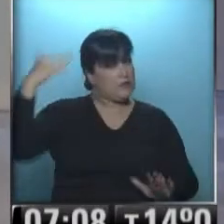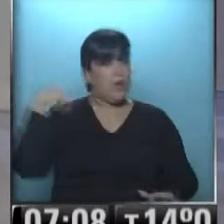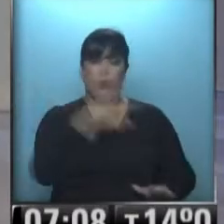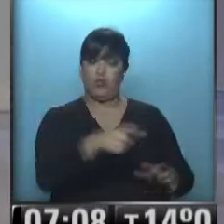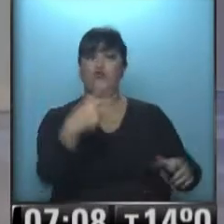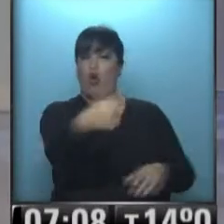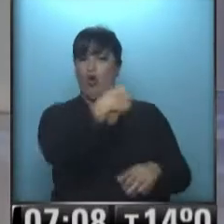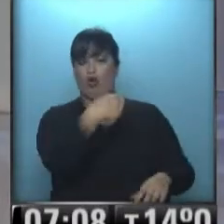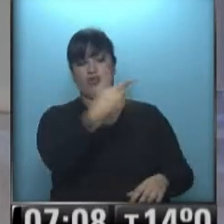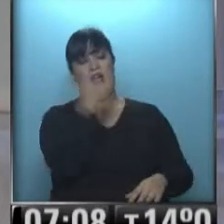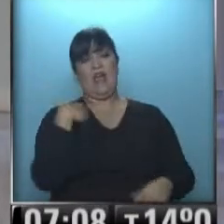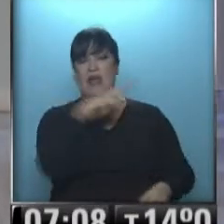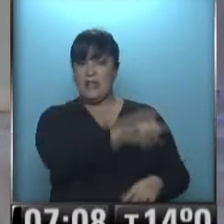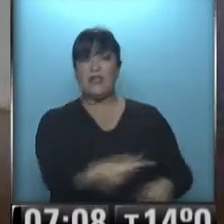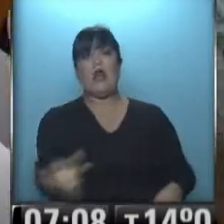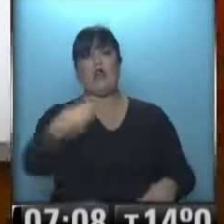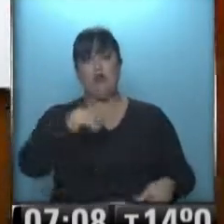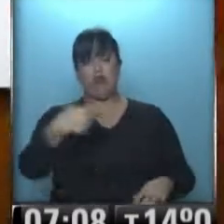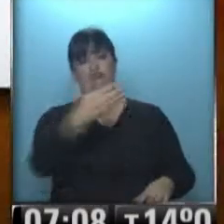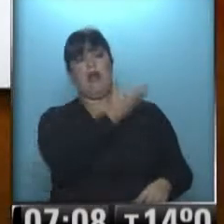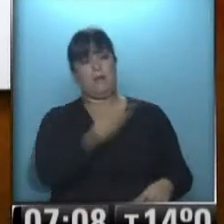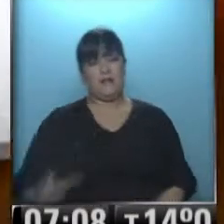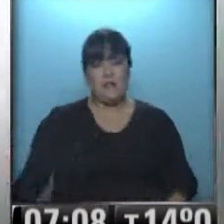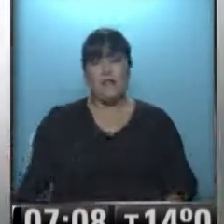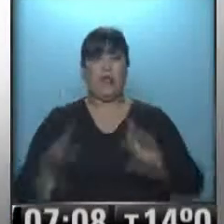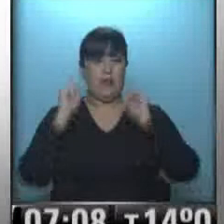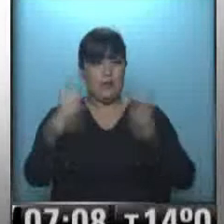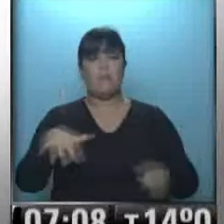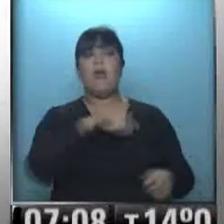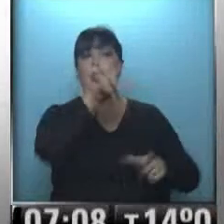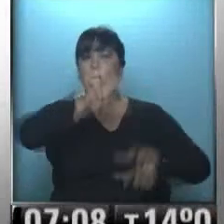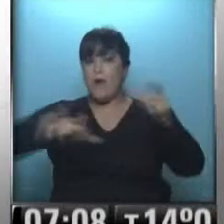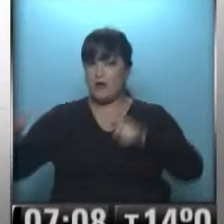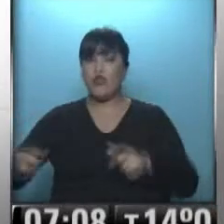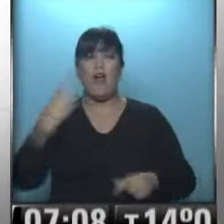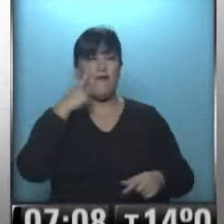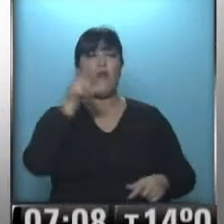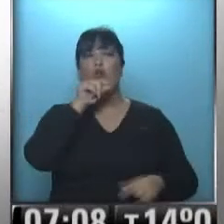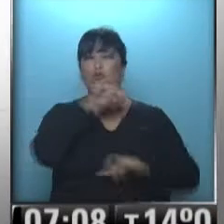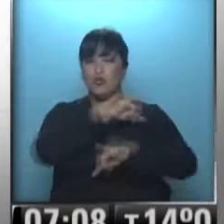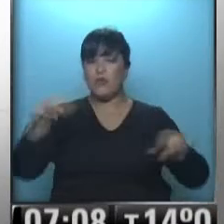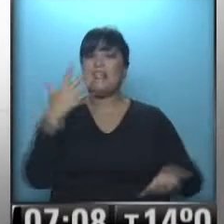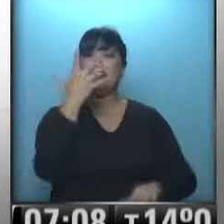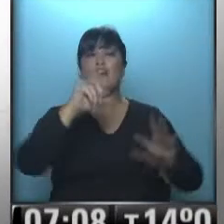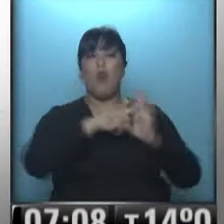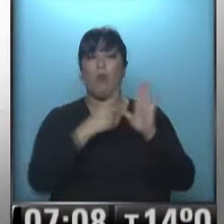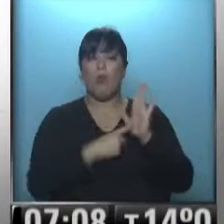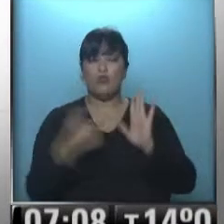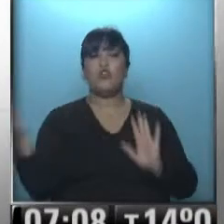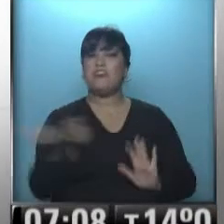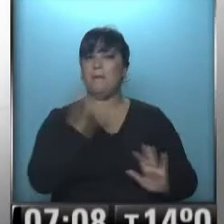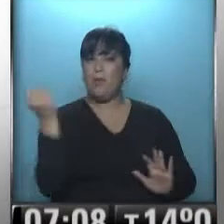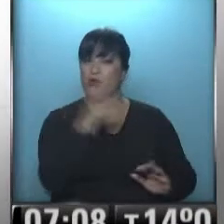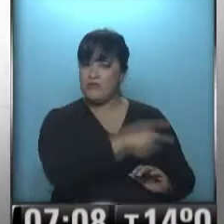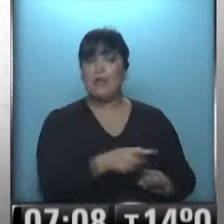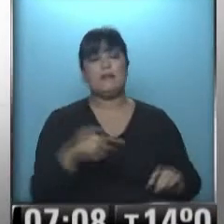contra Argentina, en contra de la soberanía y, por supuesto, atacando también a la población. Ahí vemos algunos de los tweets. Algunos, los cinco puntos importantes,